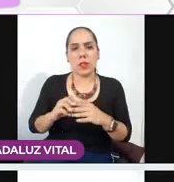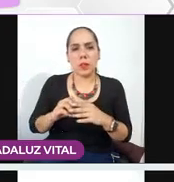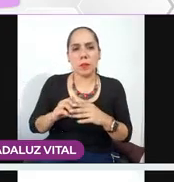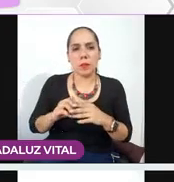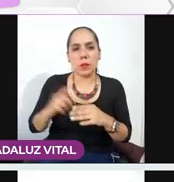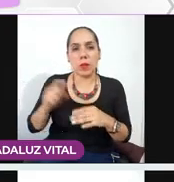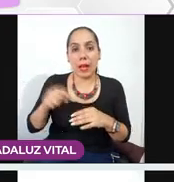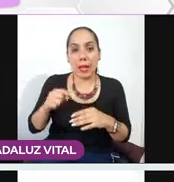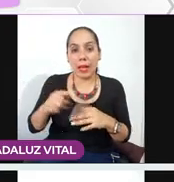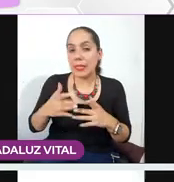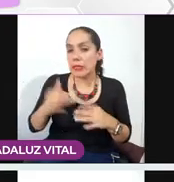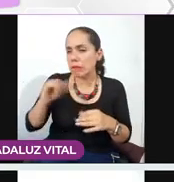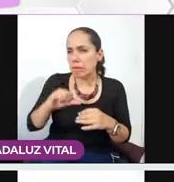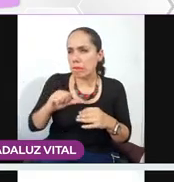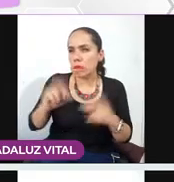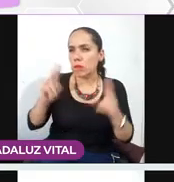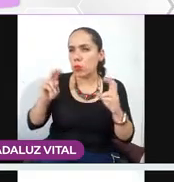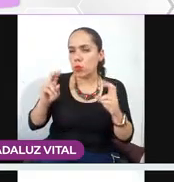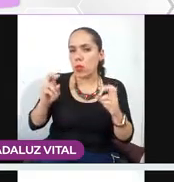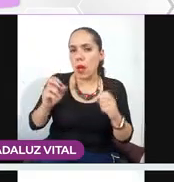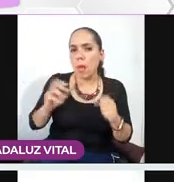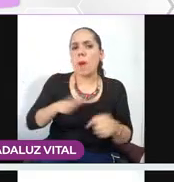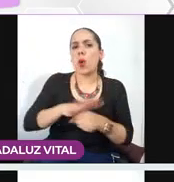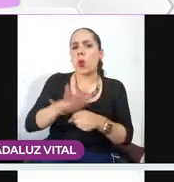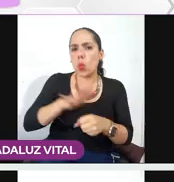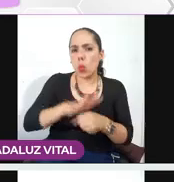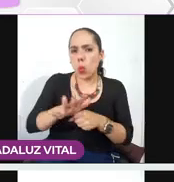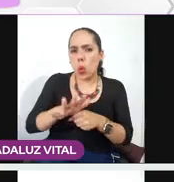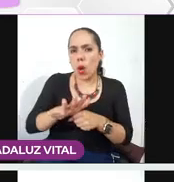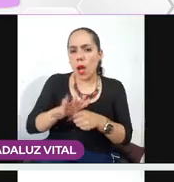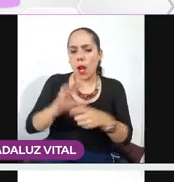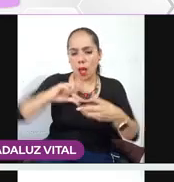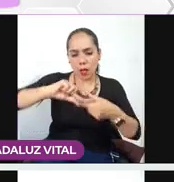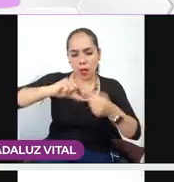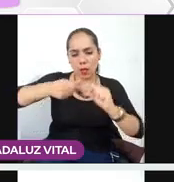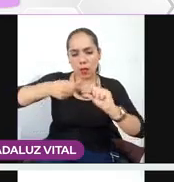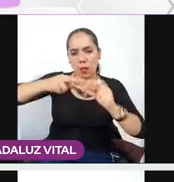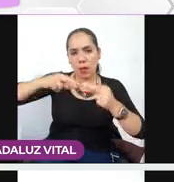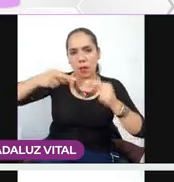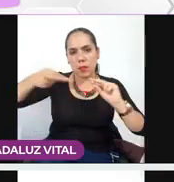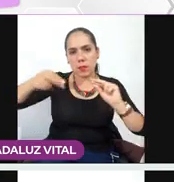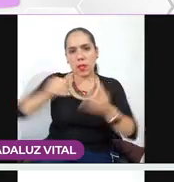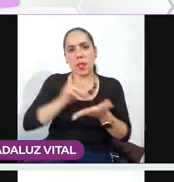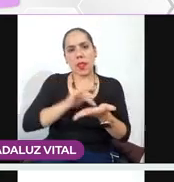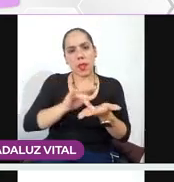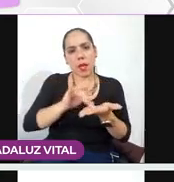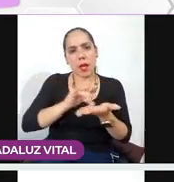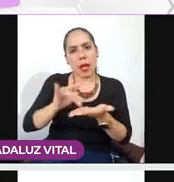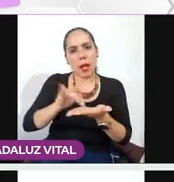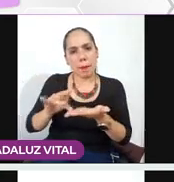sería, ¿cuál sería la red de apoyo si donde vaya la persona